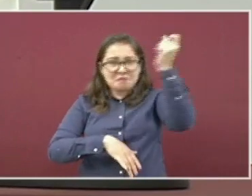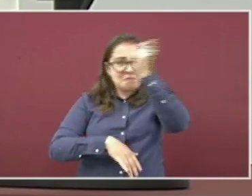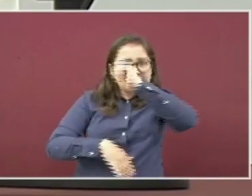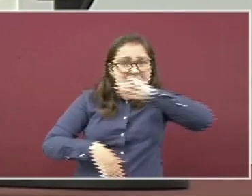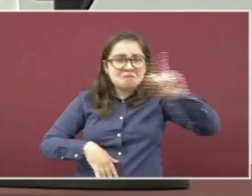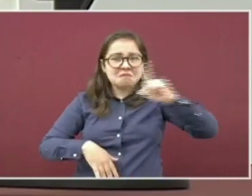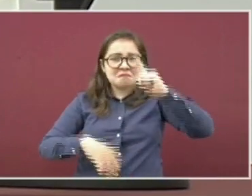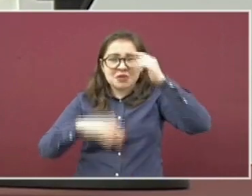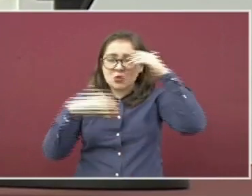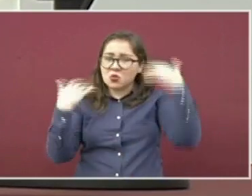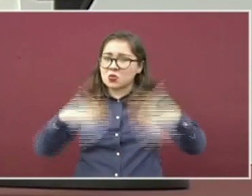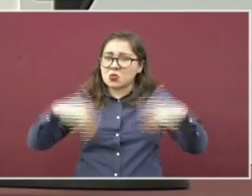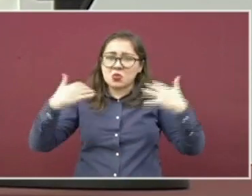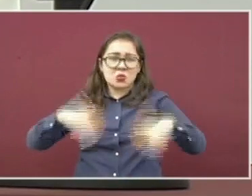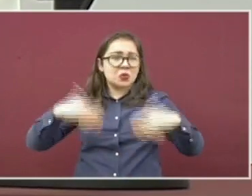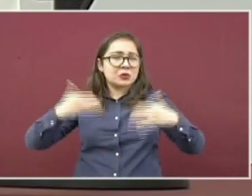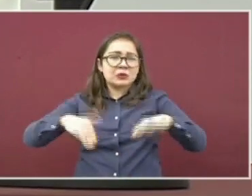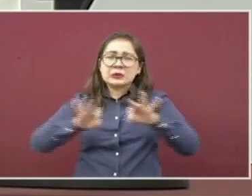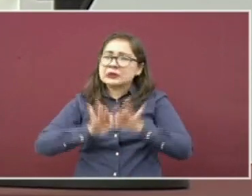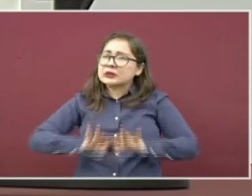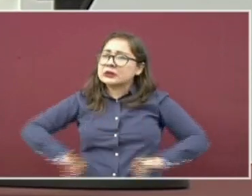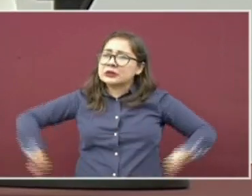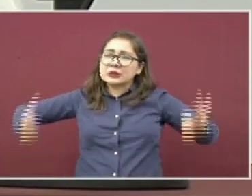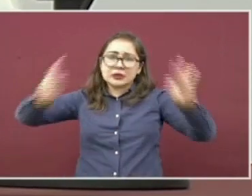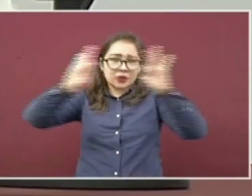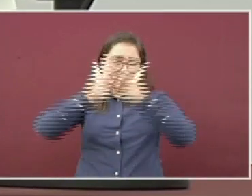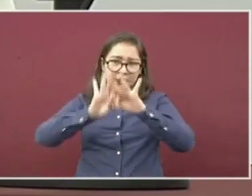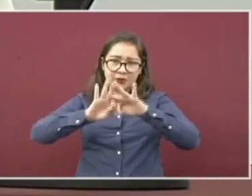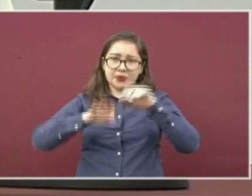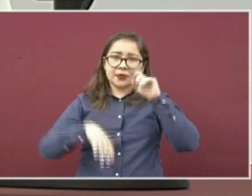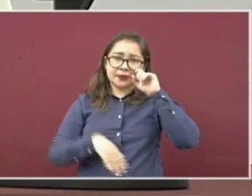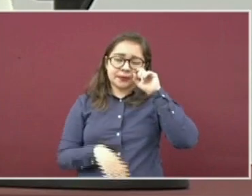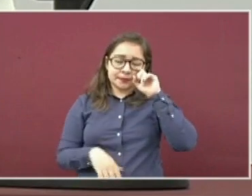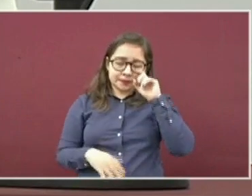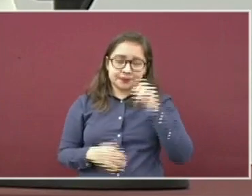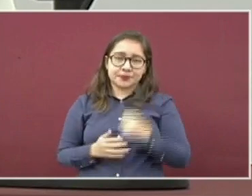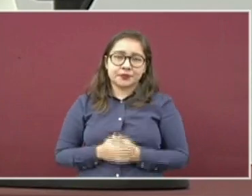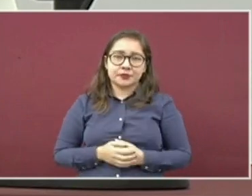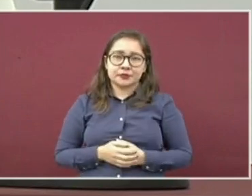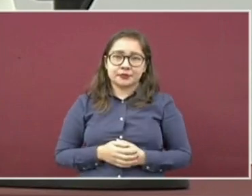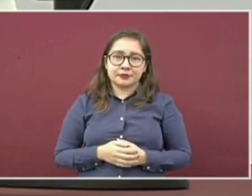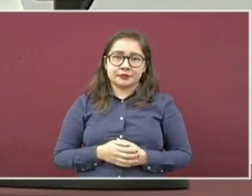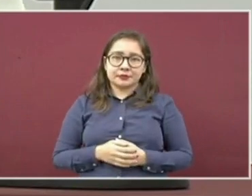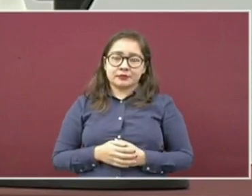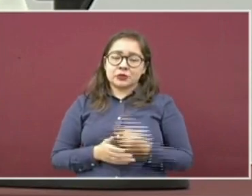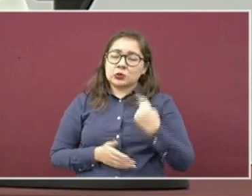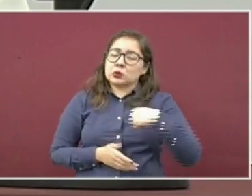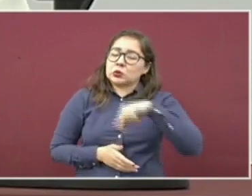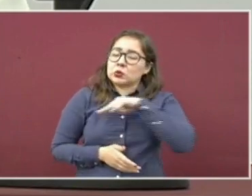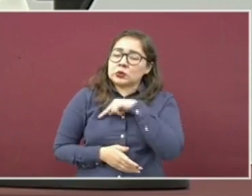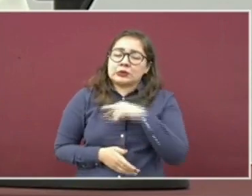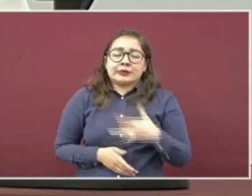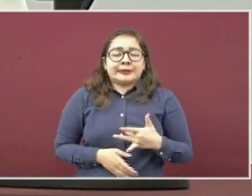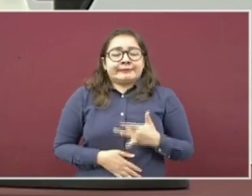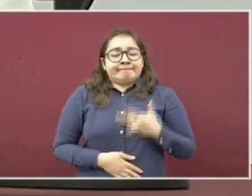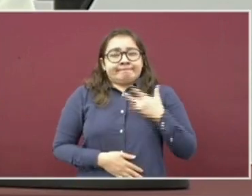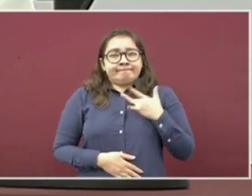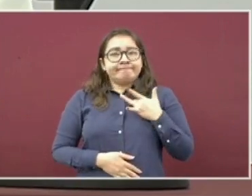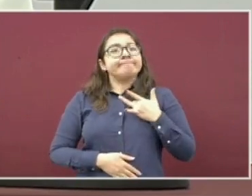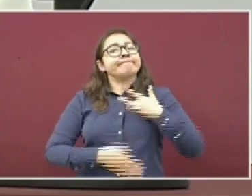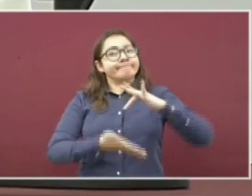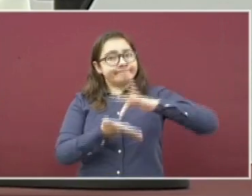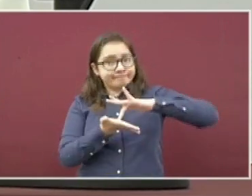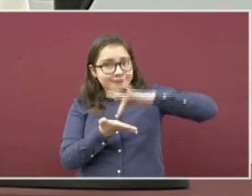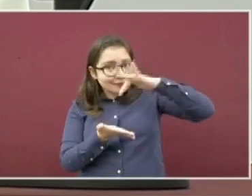principales dentro del sistema de salud. Estamos profundamente agradecidos con